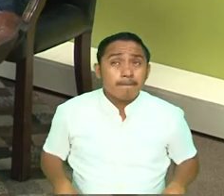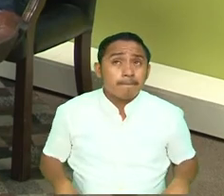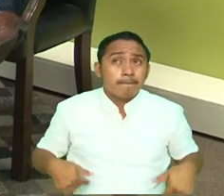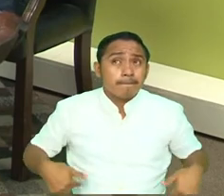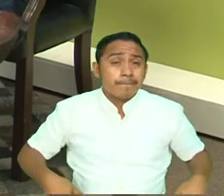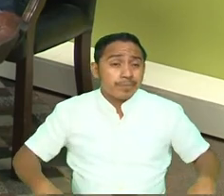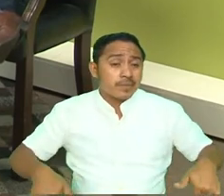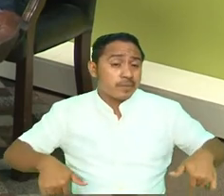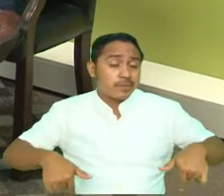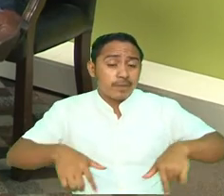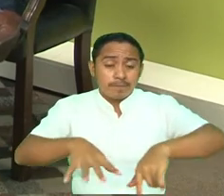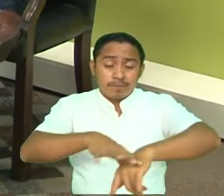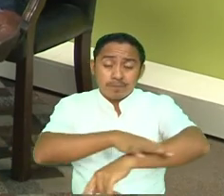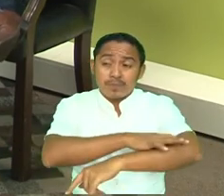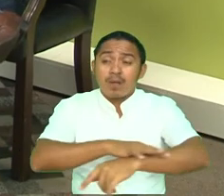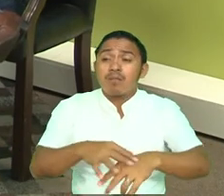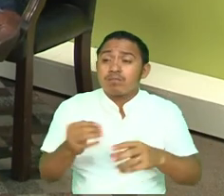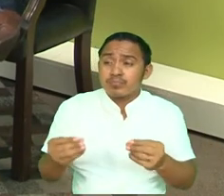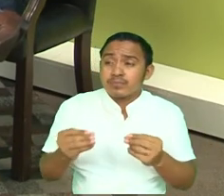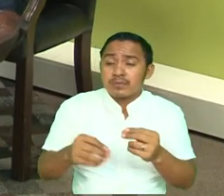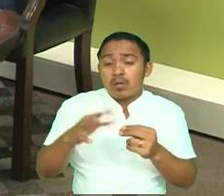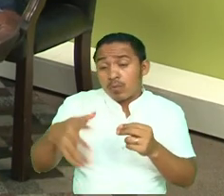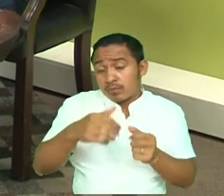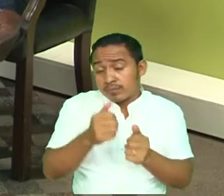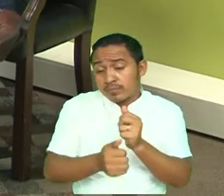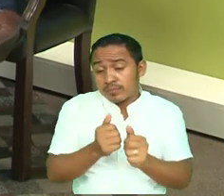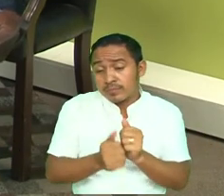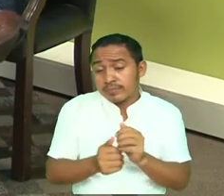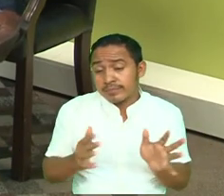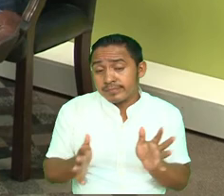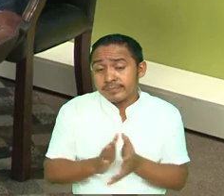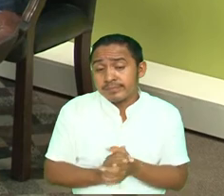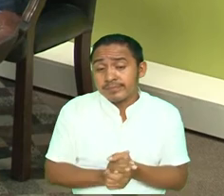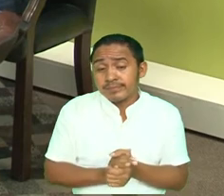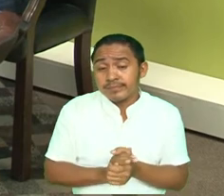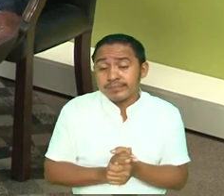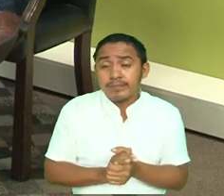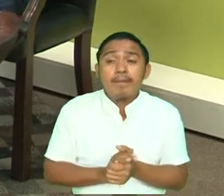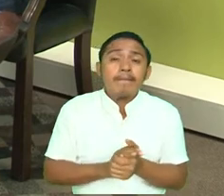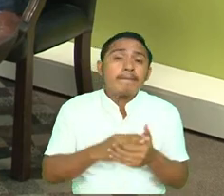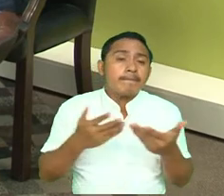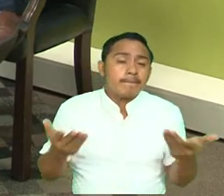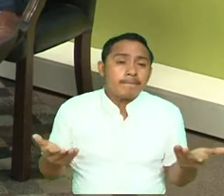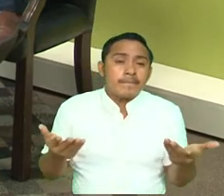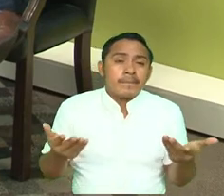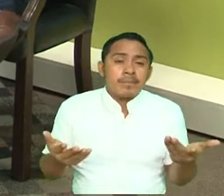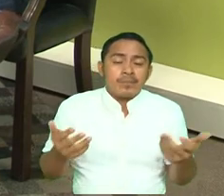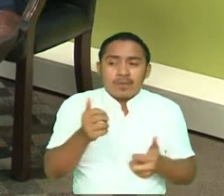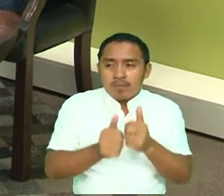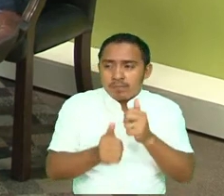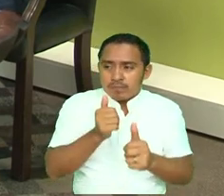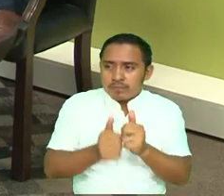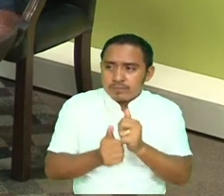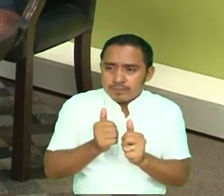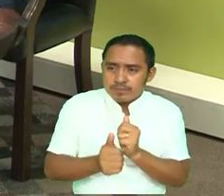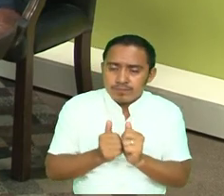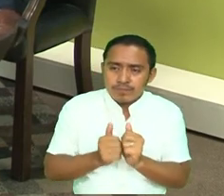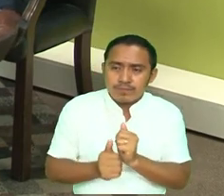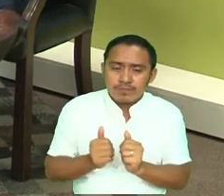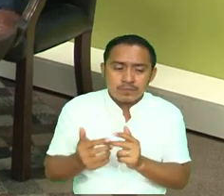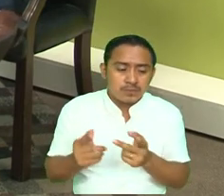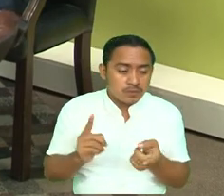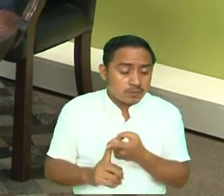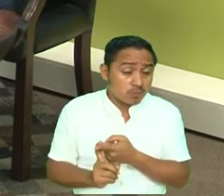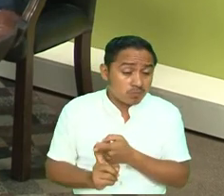¿verdad? Entonces, y puede causar otro síndrome que se llama síndrome de Horner, ¿verdad?, que son afectaciones de lo que es la caída del